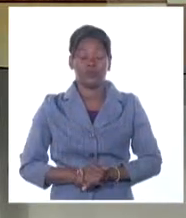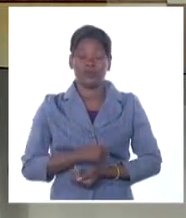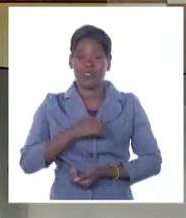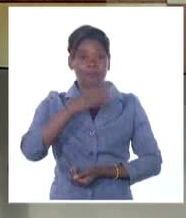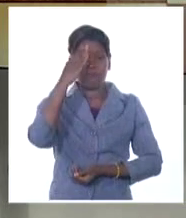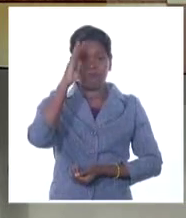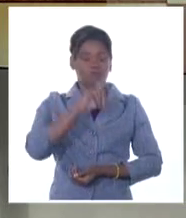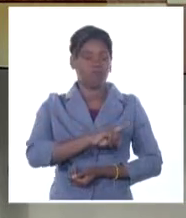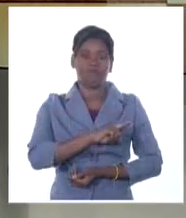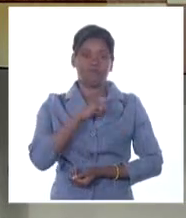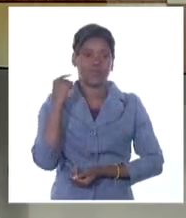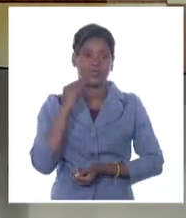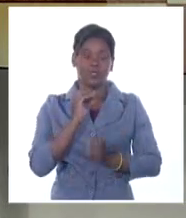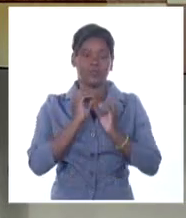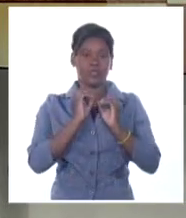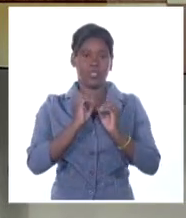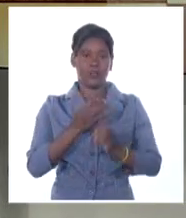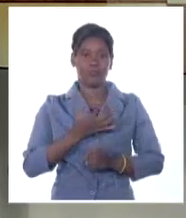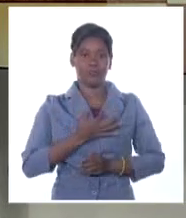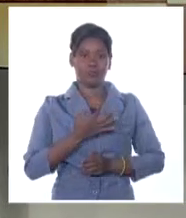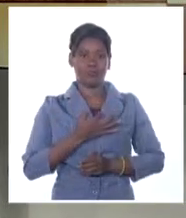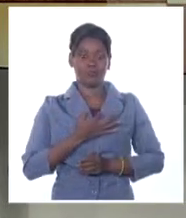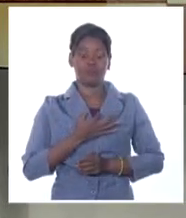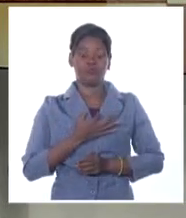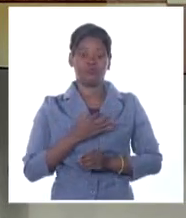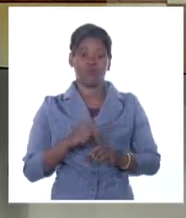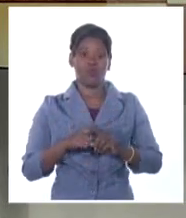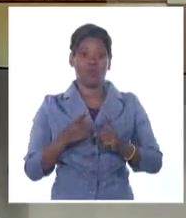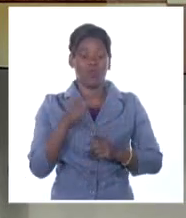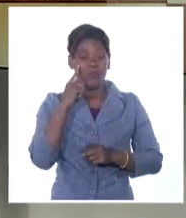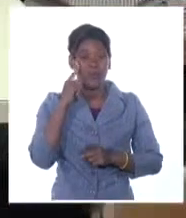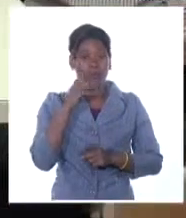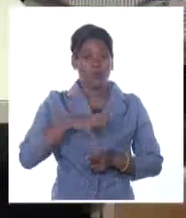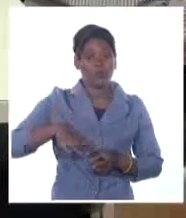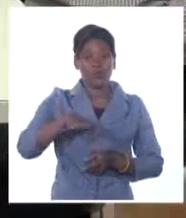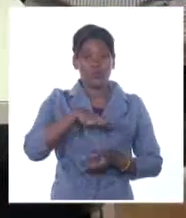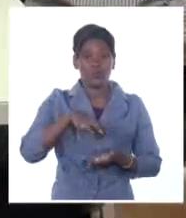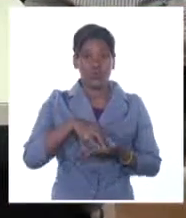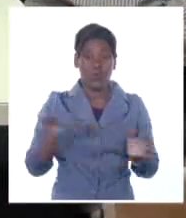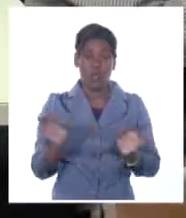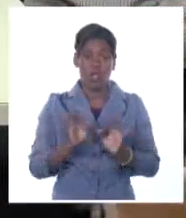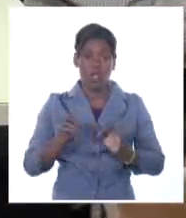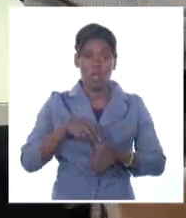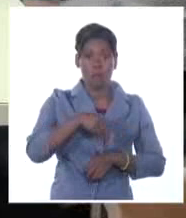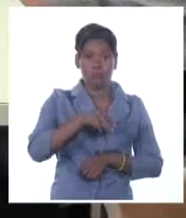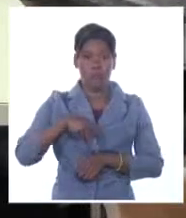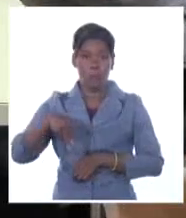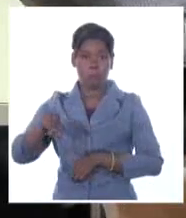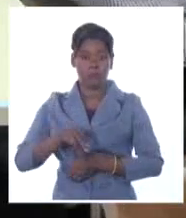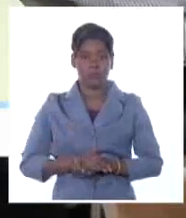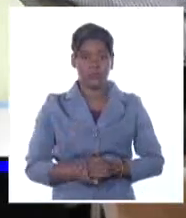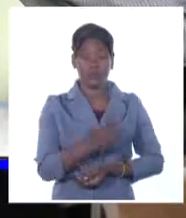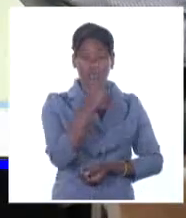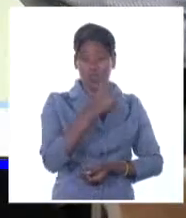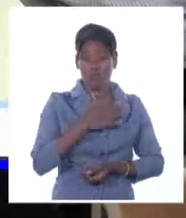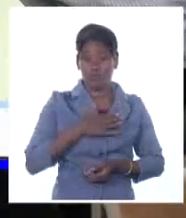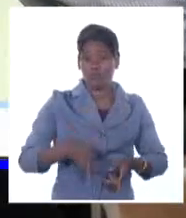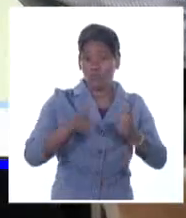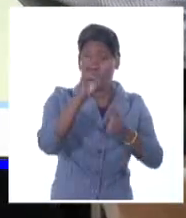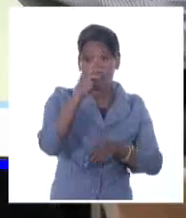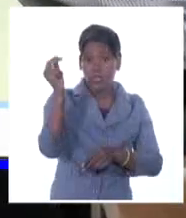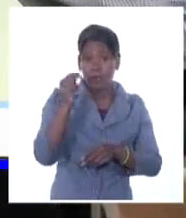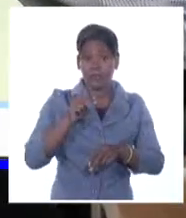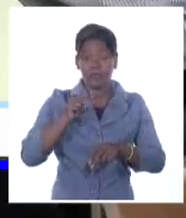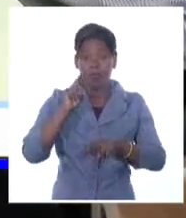grupo élite del Capablanca y Memorial, con sede en el Hotel Habana Libre. Carlos Daniel Albornoz pactó las tablas ante el alemán Rasmus